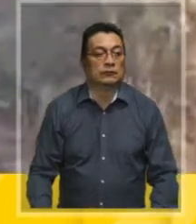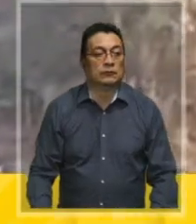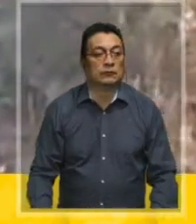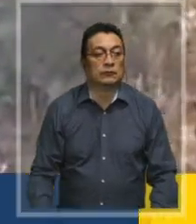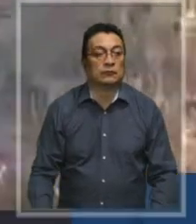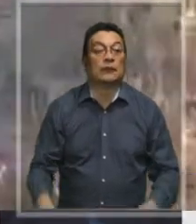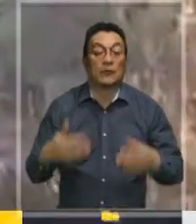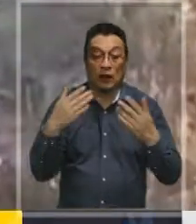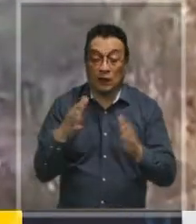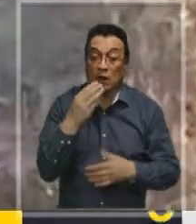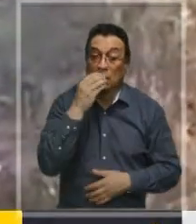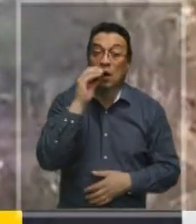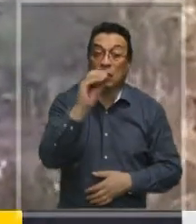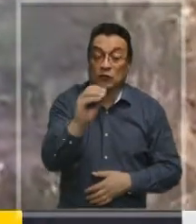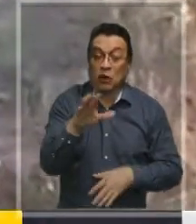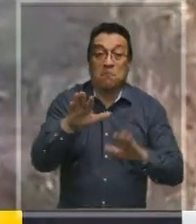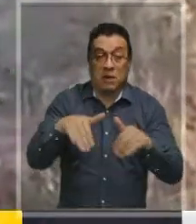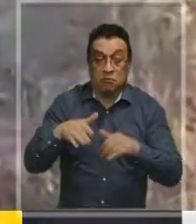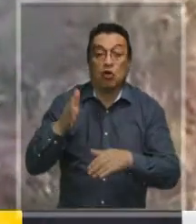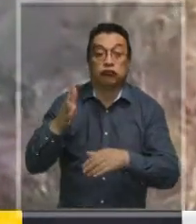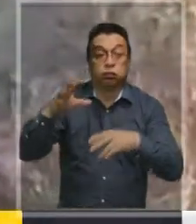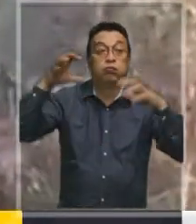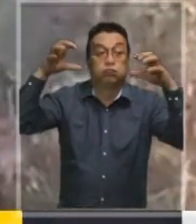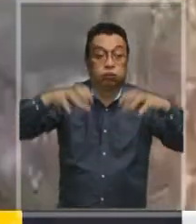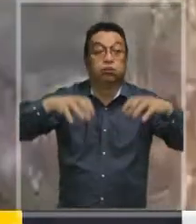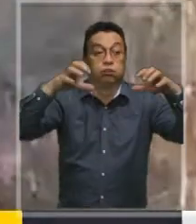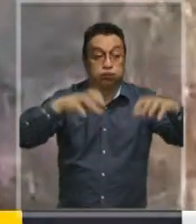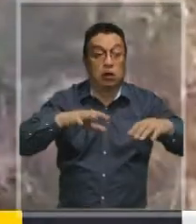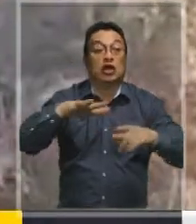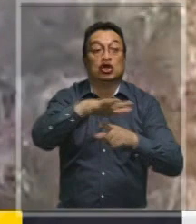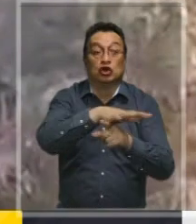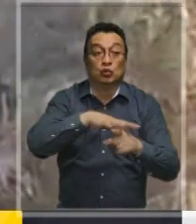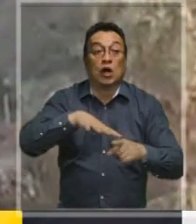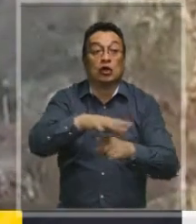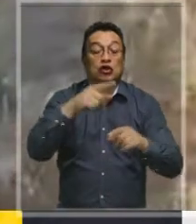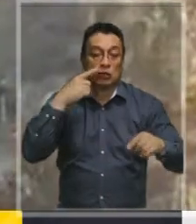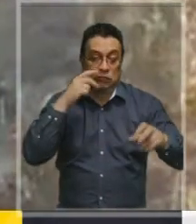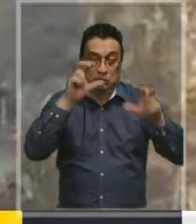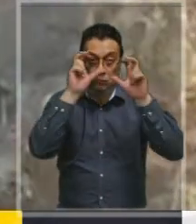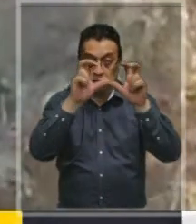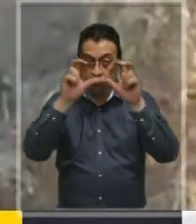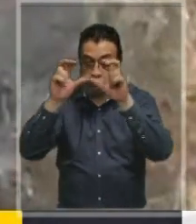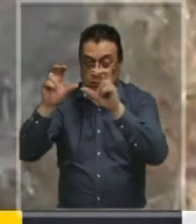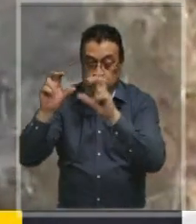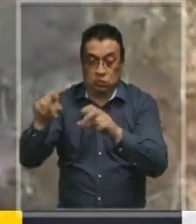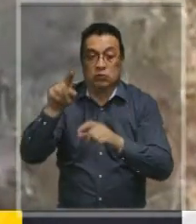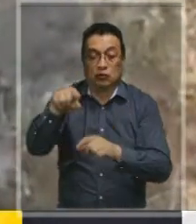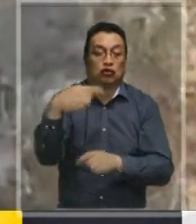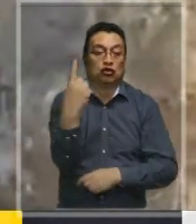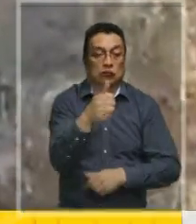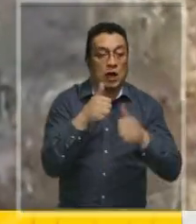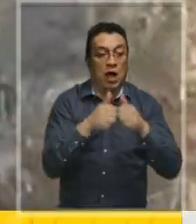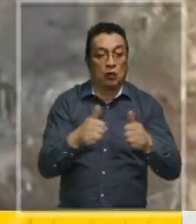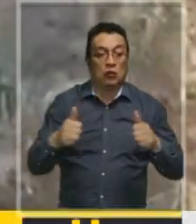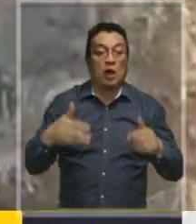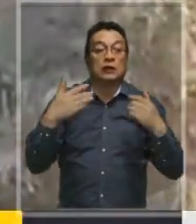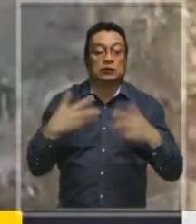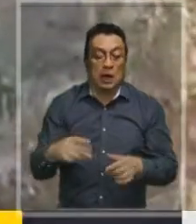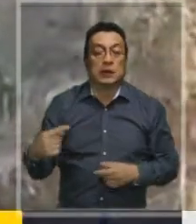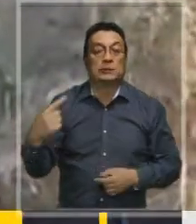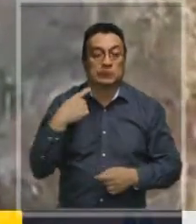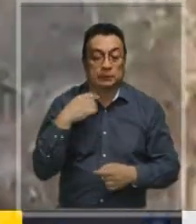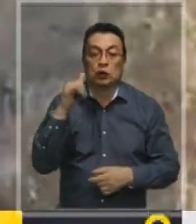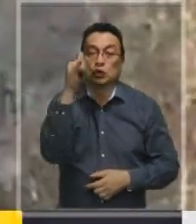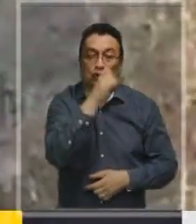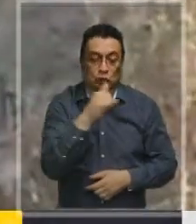Está dicho, el evento no ha terminado y lo decíamos, la situación está en constante evaluación por parte de la autoridad, ya provoca esta